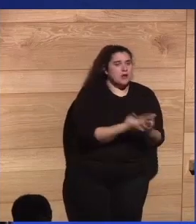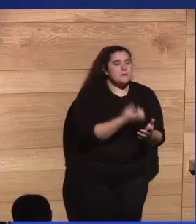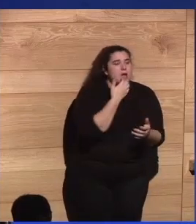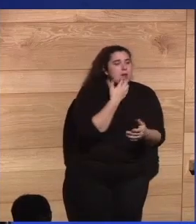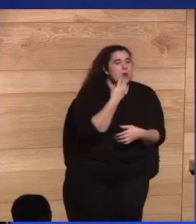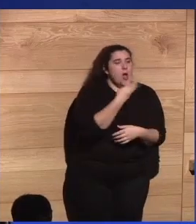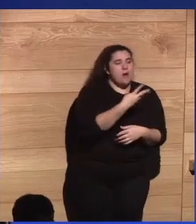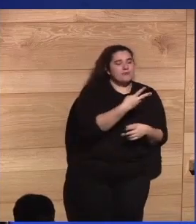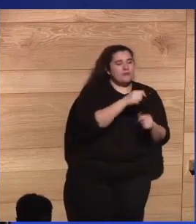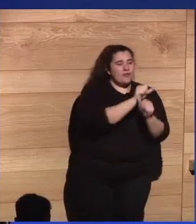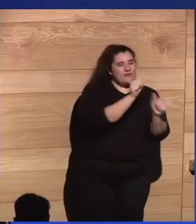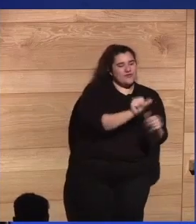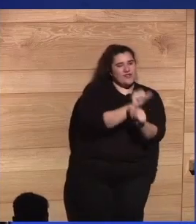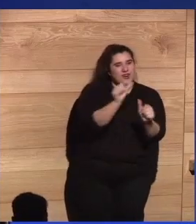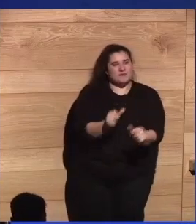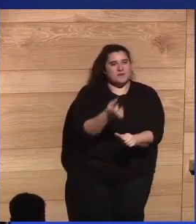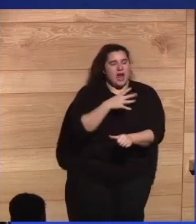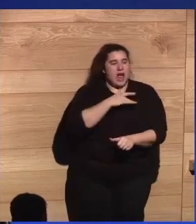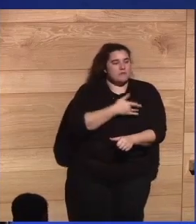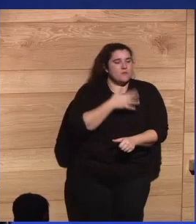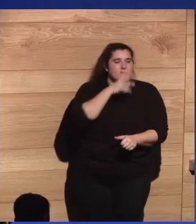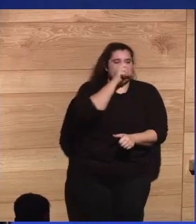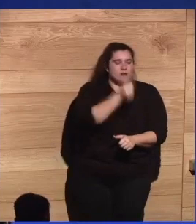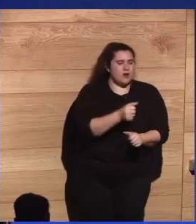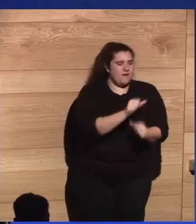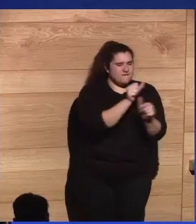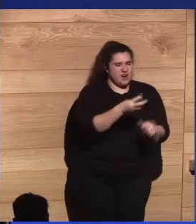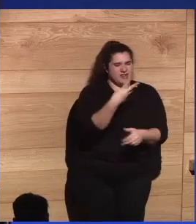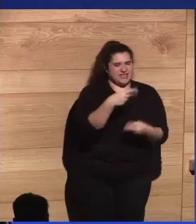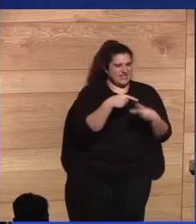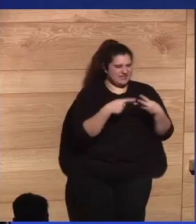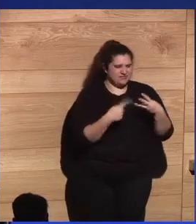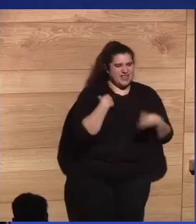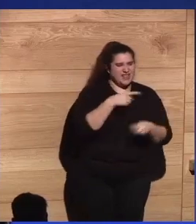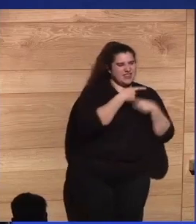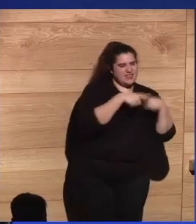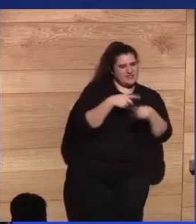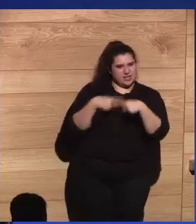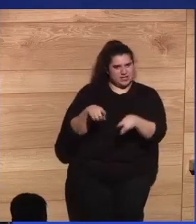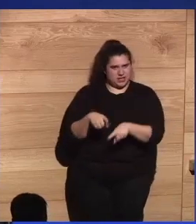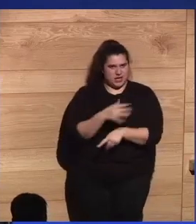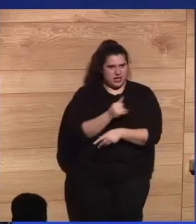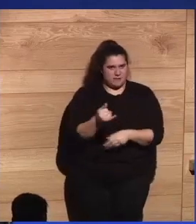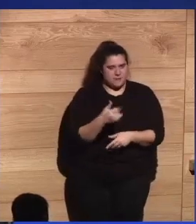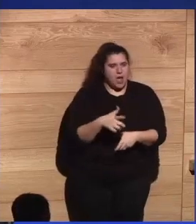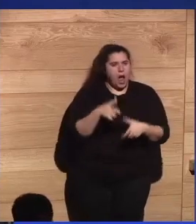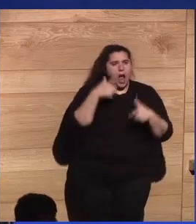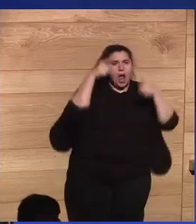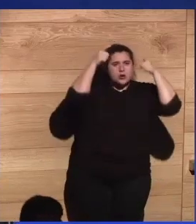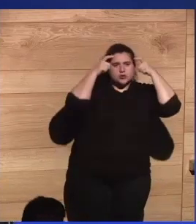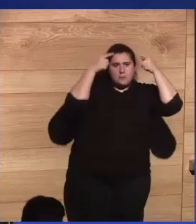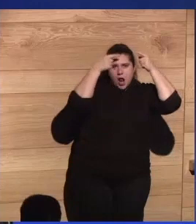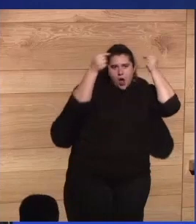versiones del Amor Brujo muy diferentes para orquesta, para ballet, para pantomima. Y el sombrero de 3